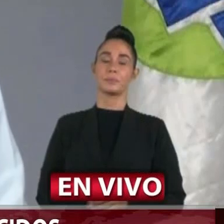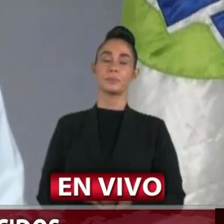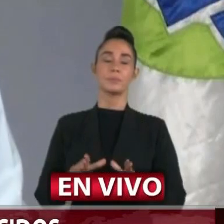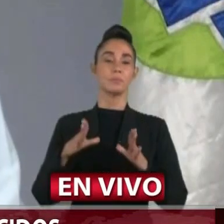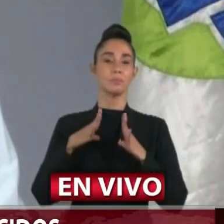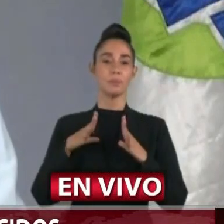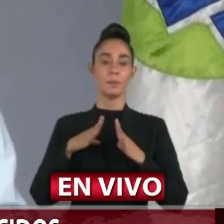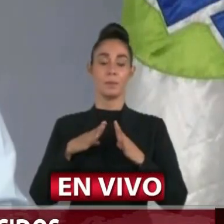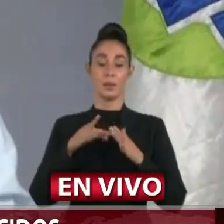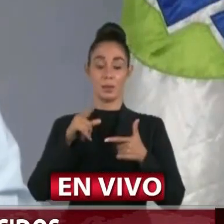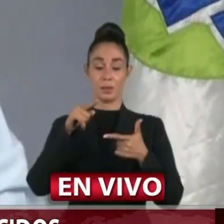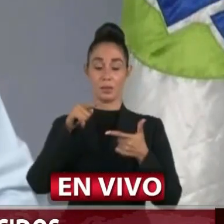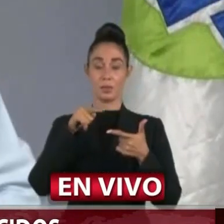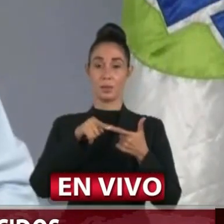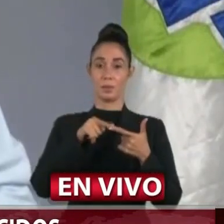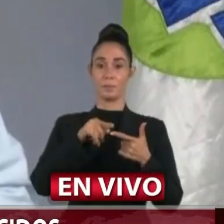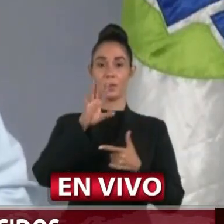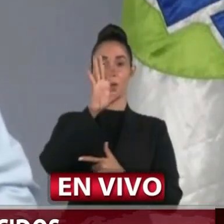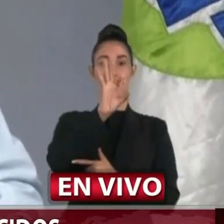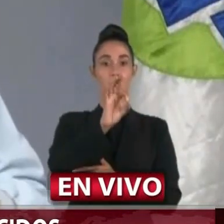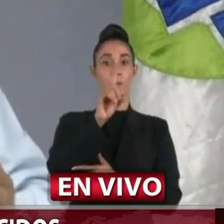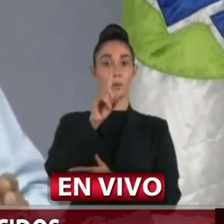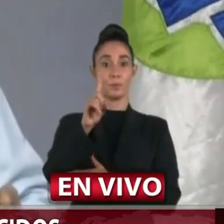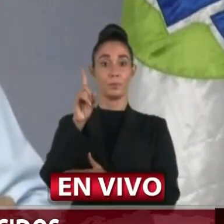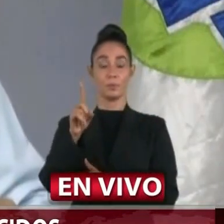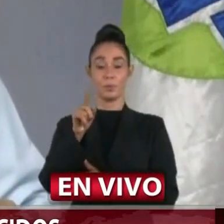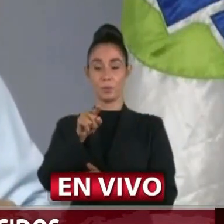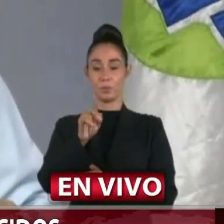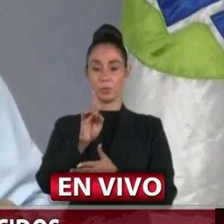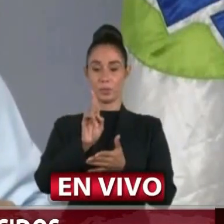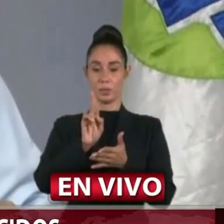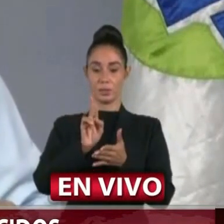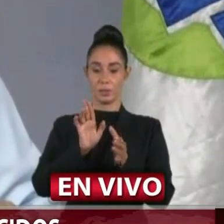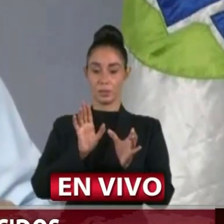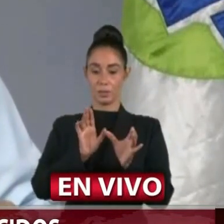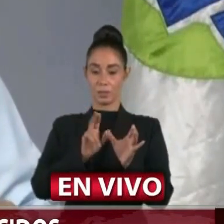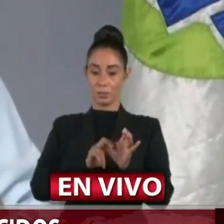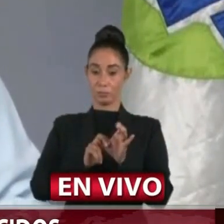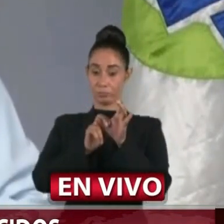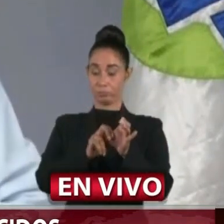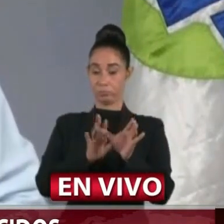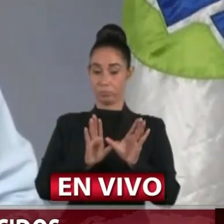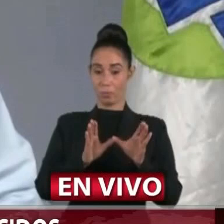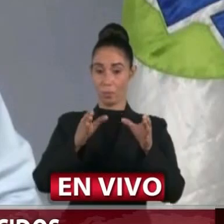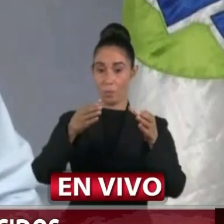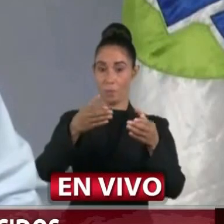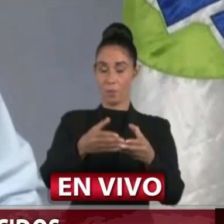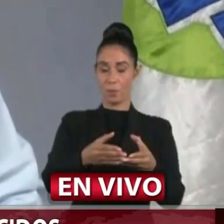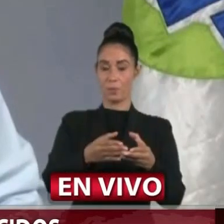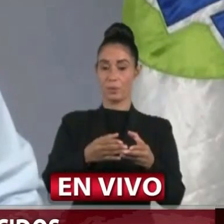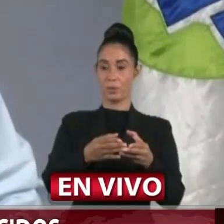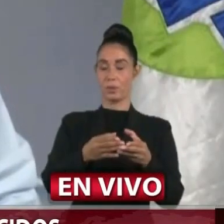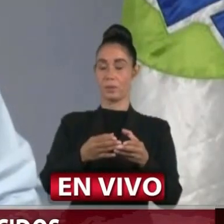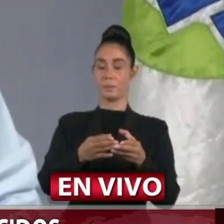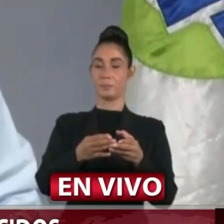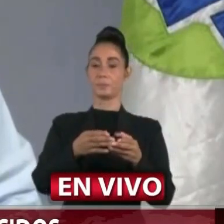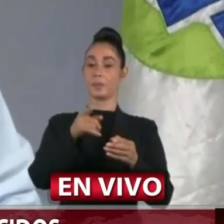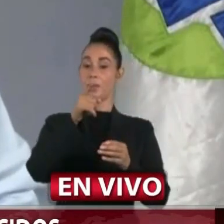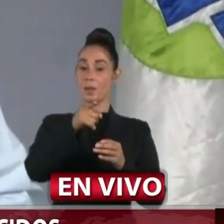Bien, con relación a eso, el 911 tiene sus unidades habituales, y se han